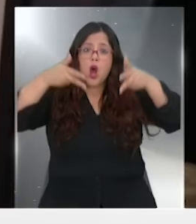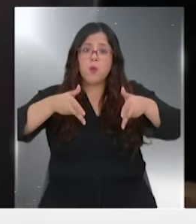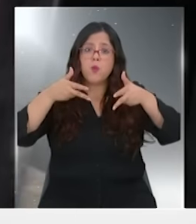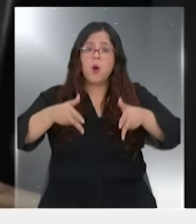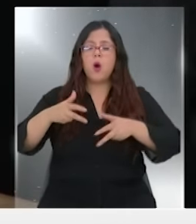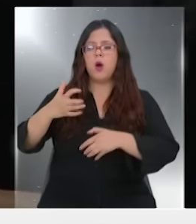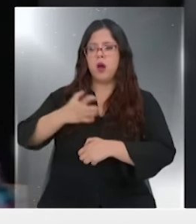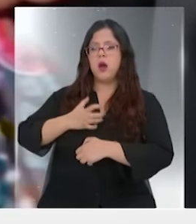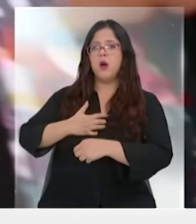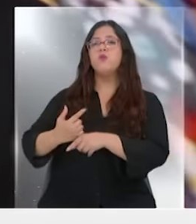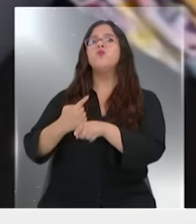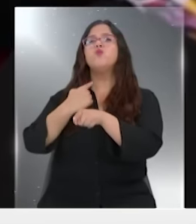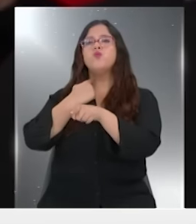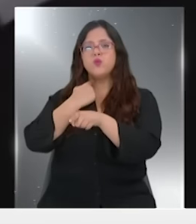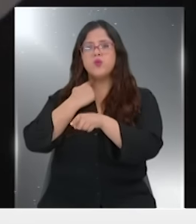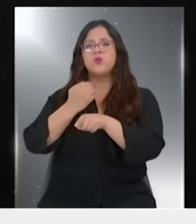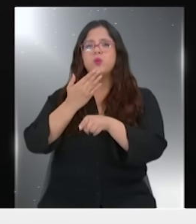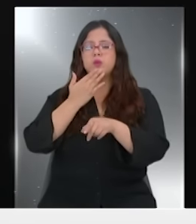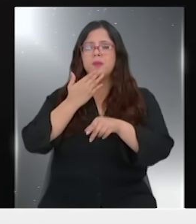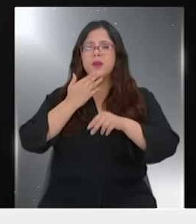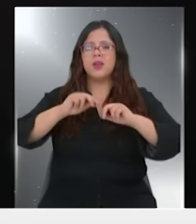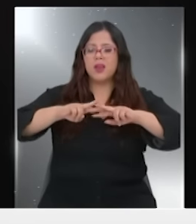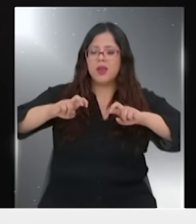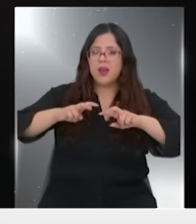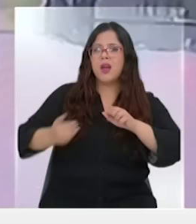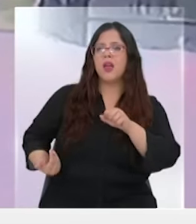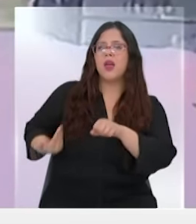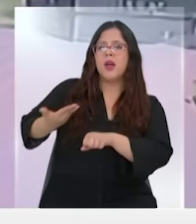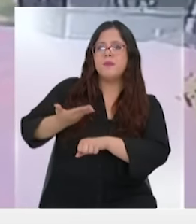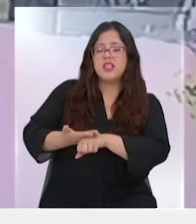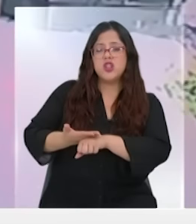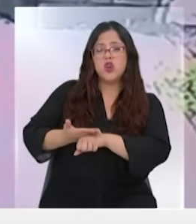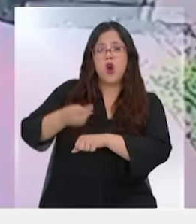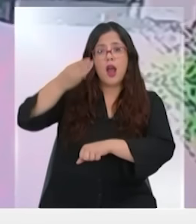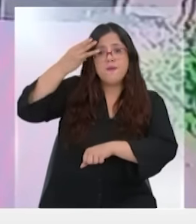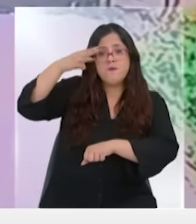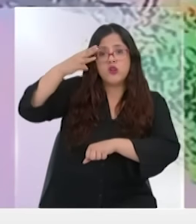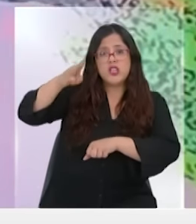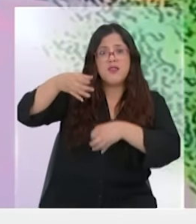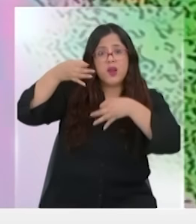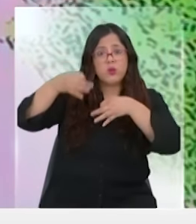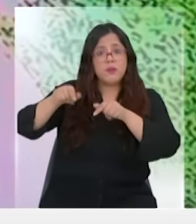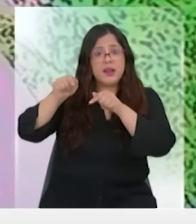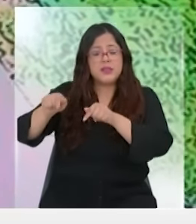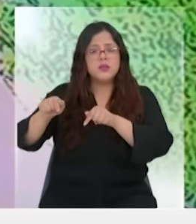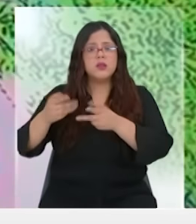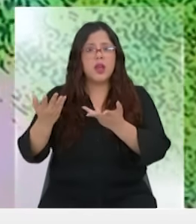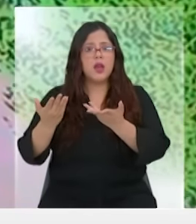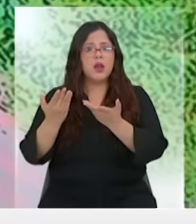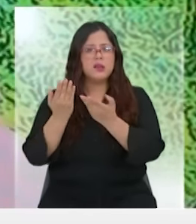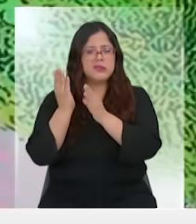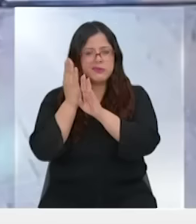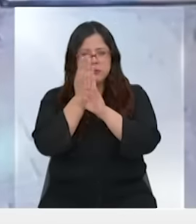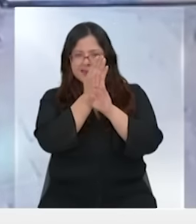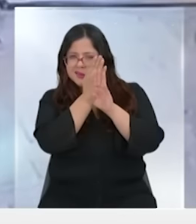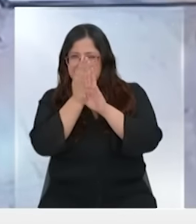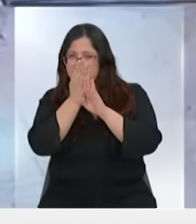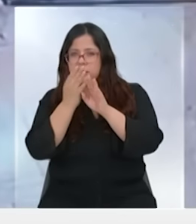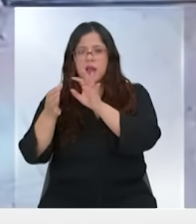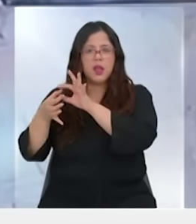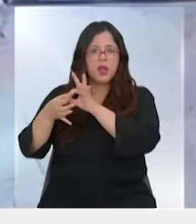temía ser víctima y las diligencias que solicitó Monsalve para averiguarlo escondían otro